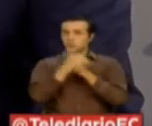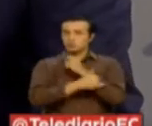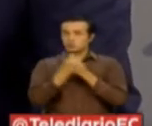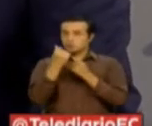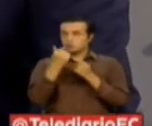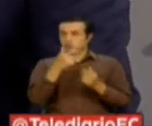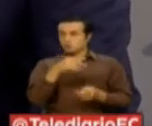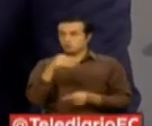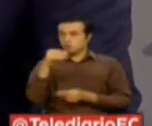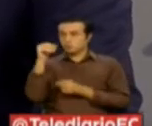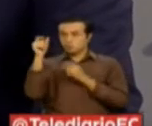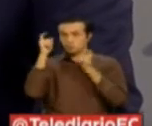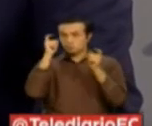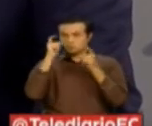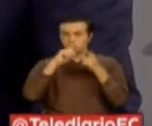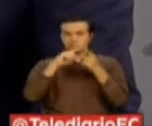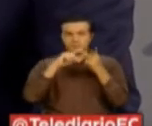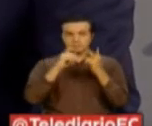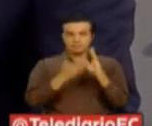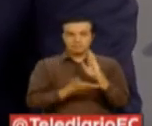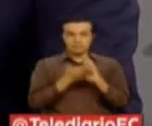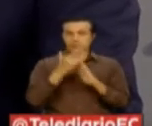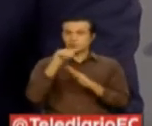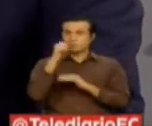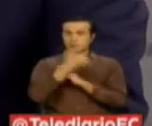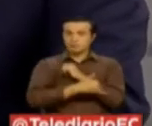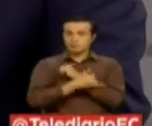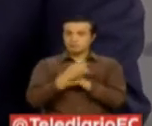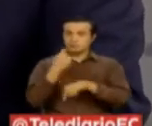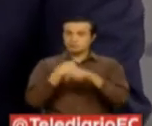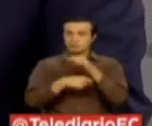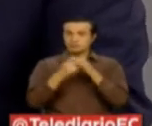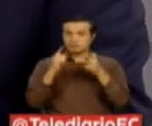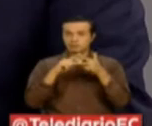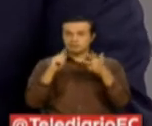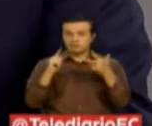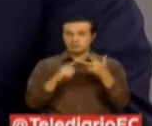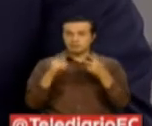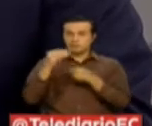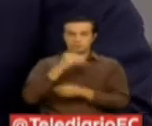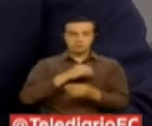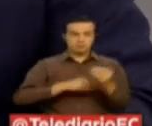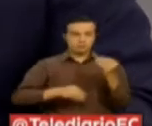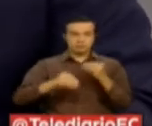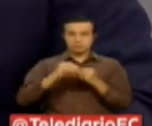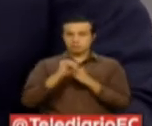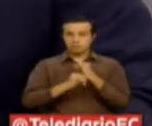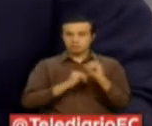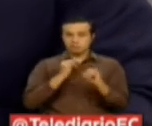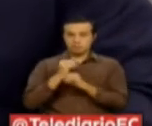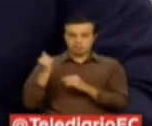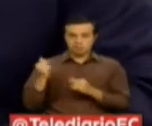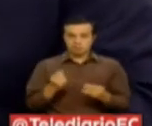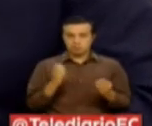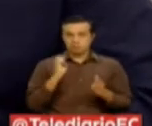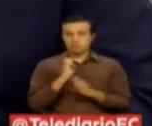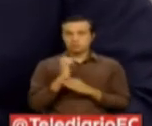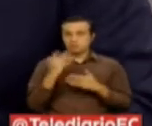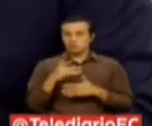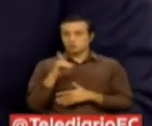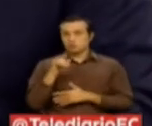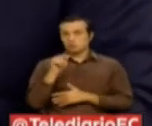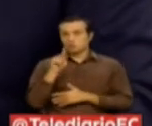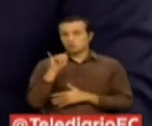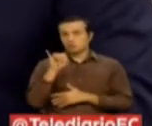de divisas el incremento de las exportaciones y la atracción de inversión extranjera directa se encuentra aquí y